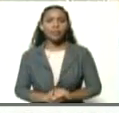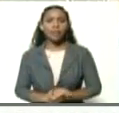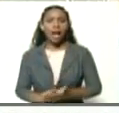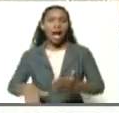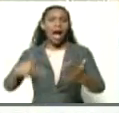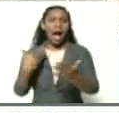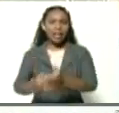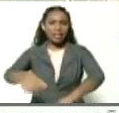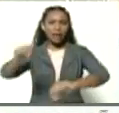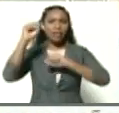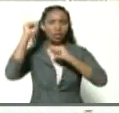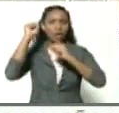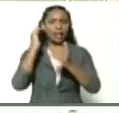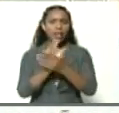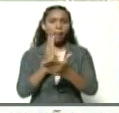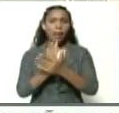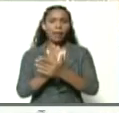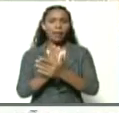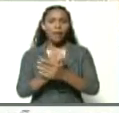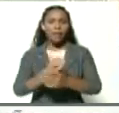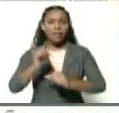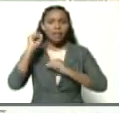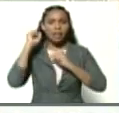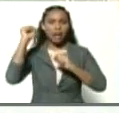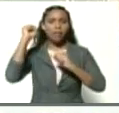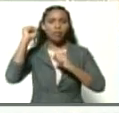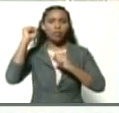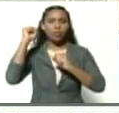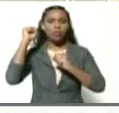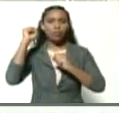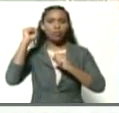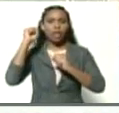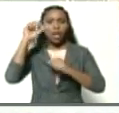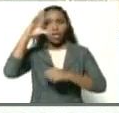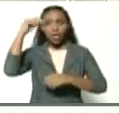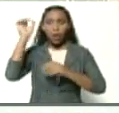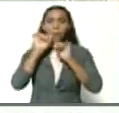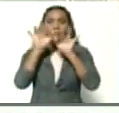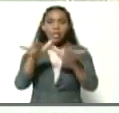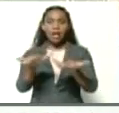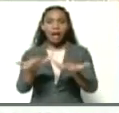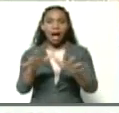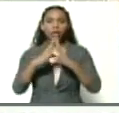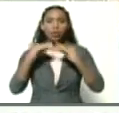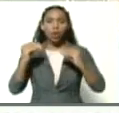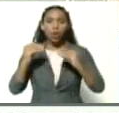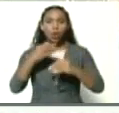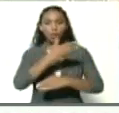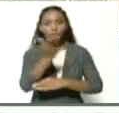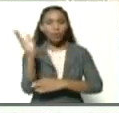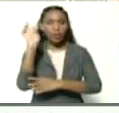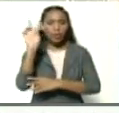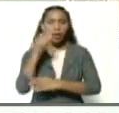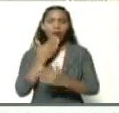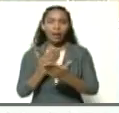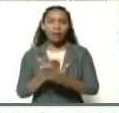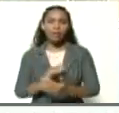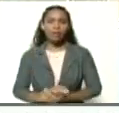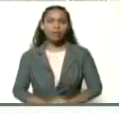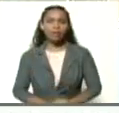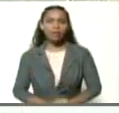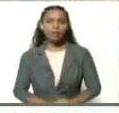Hasta la victoria siempre. Venceremos. Que Dios bendiga a toda Venezuela. Muchas gracias.